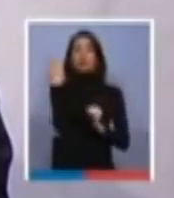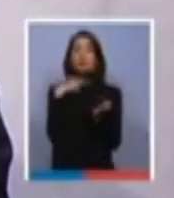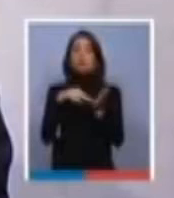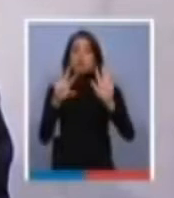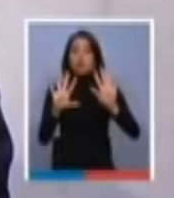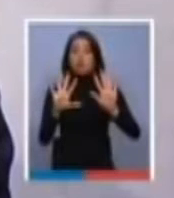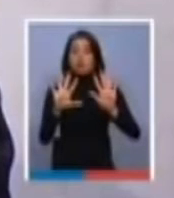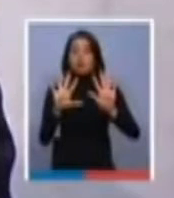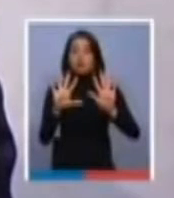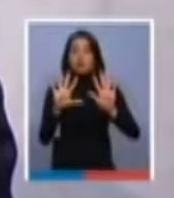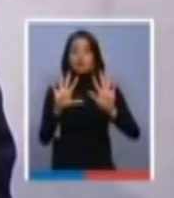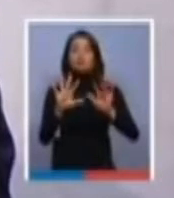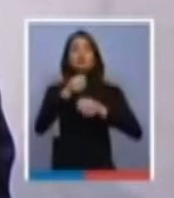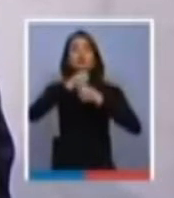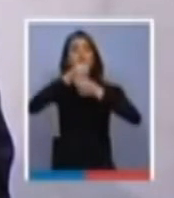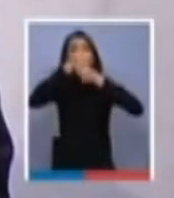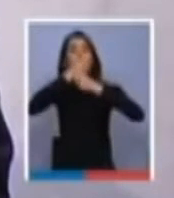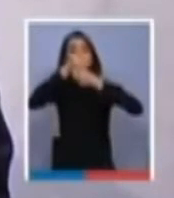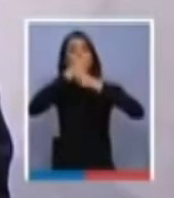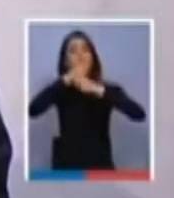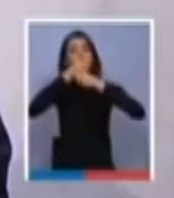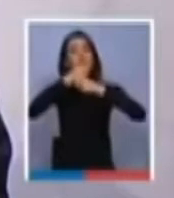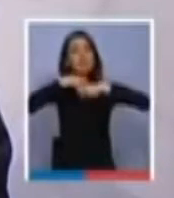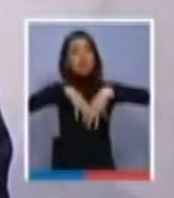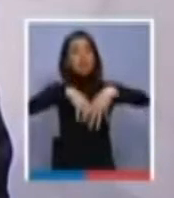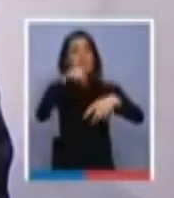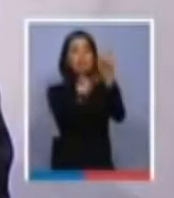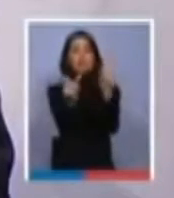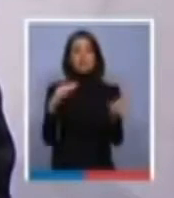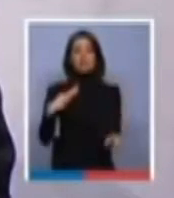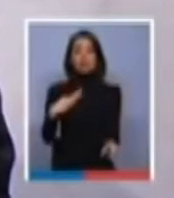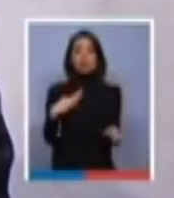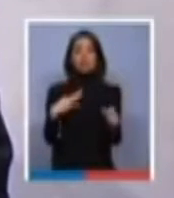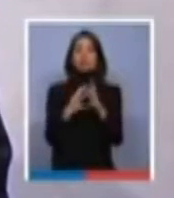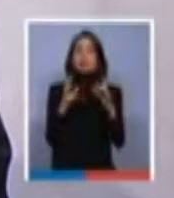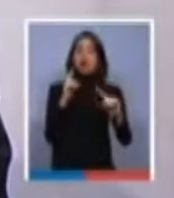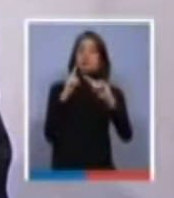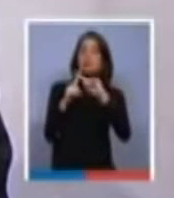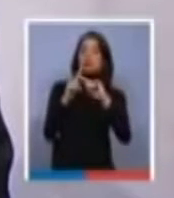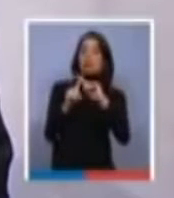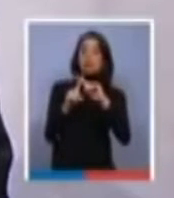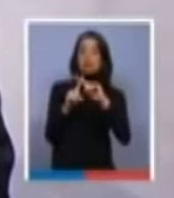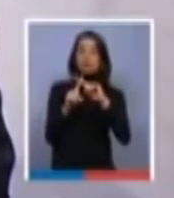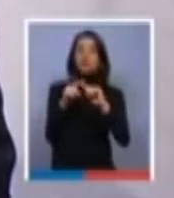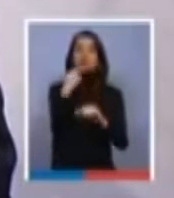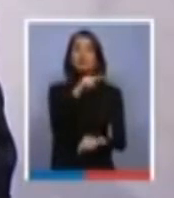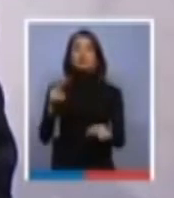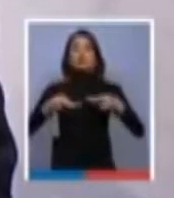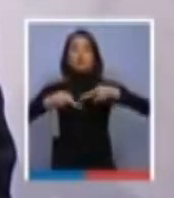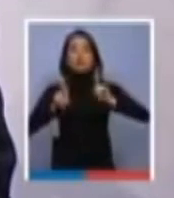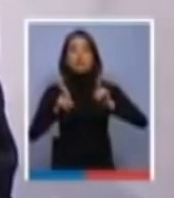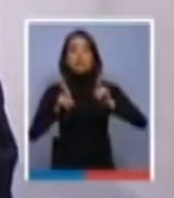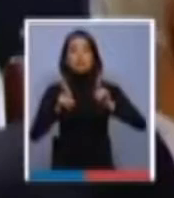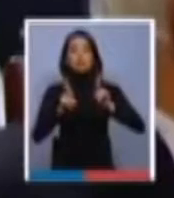el énfasis social del discurso presidencial para nosotros en la región de icen donde tenemos cifras de extrema